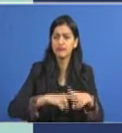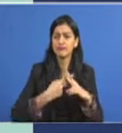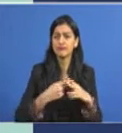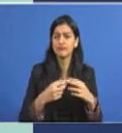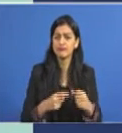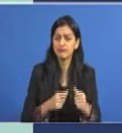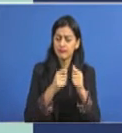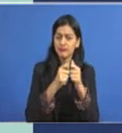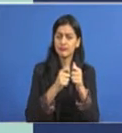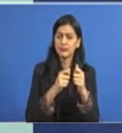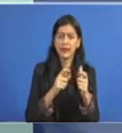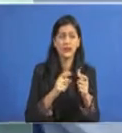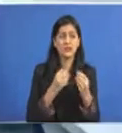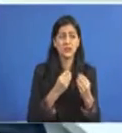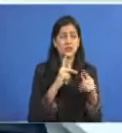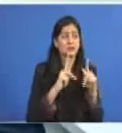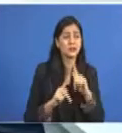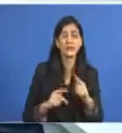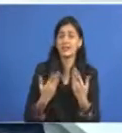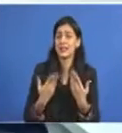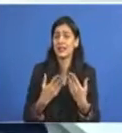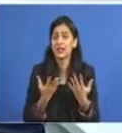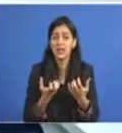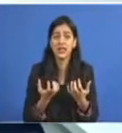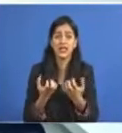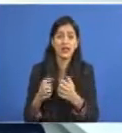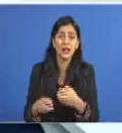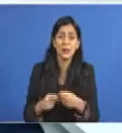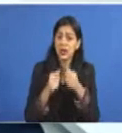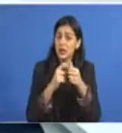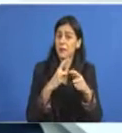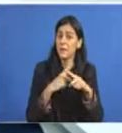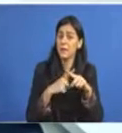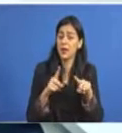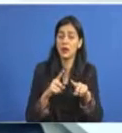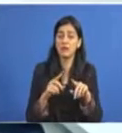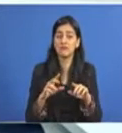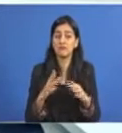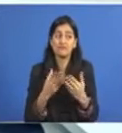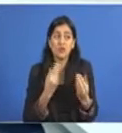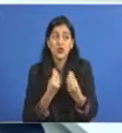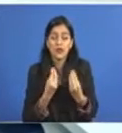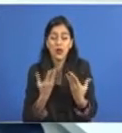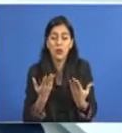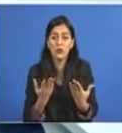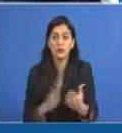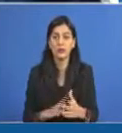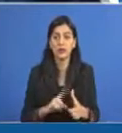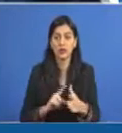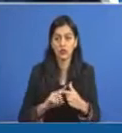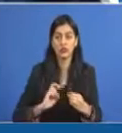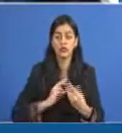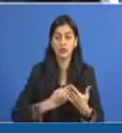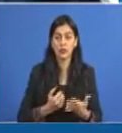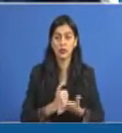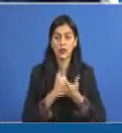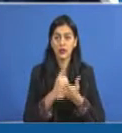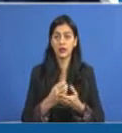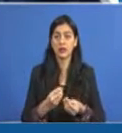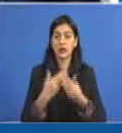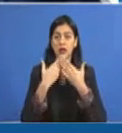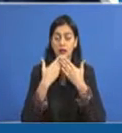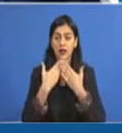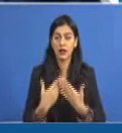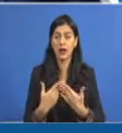pero no lo puedo hacer, necesita esa orientación. Estamos nosotros para ello. Bien, queremos entonces agradecer la participación